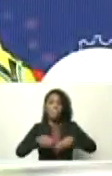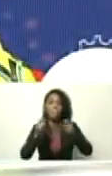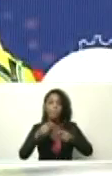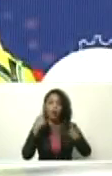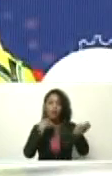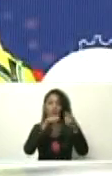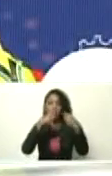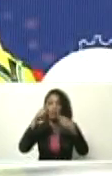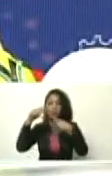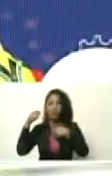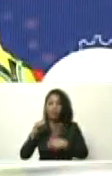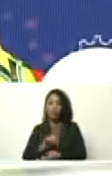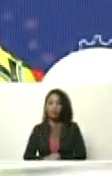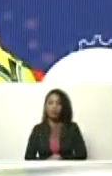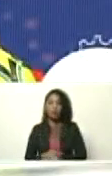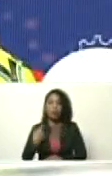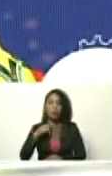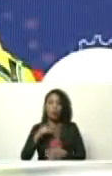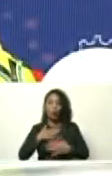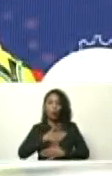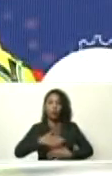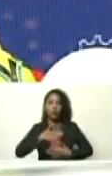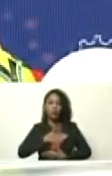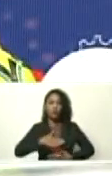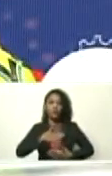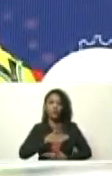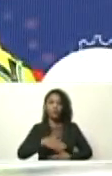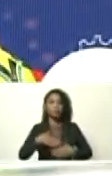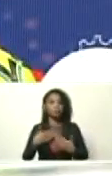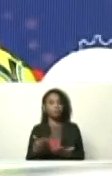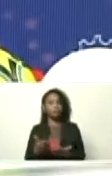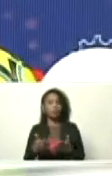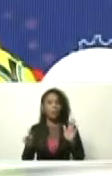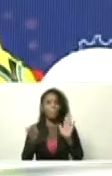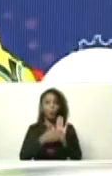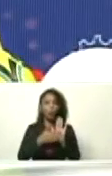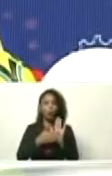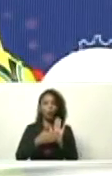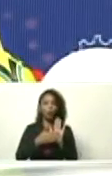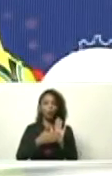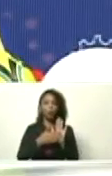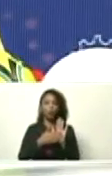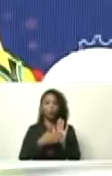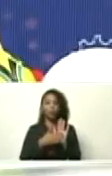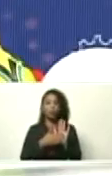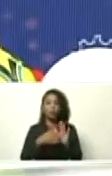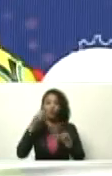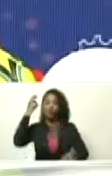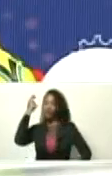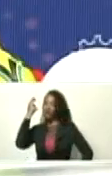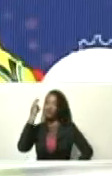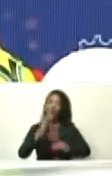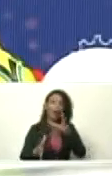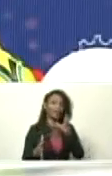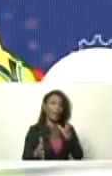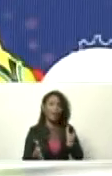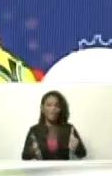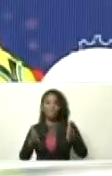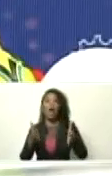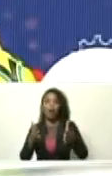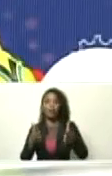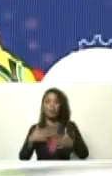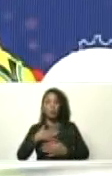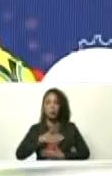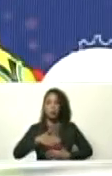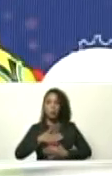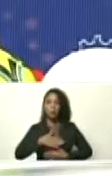venderla y tener la satisfacción de pegarla, pues. la pegué. ¿Mm? Tener la